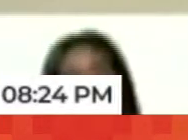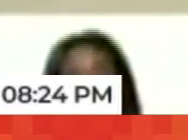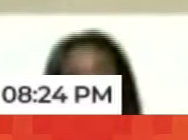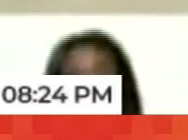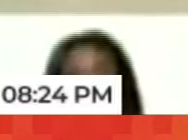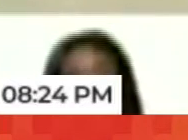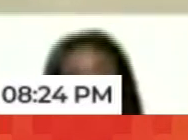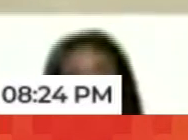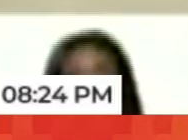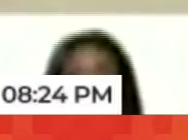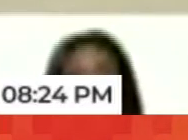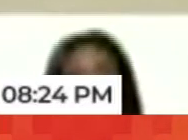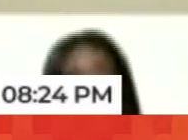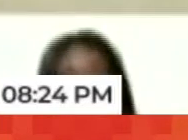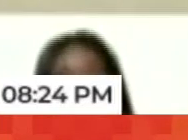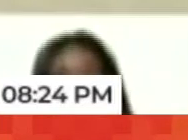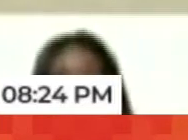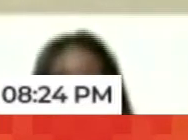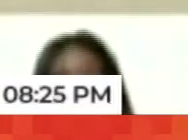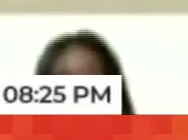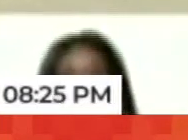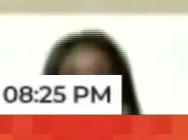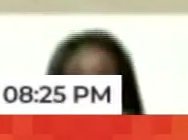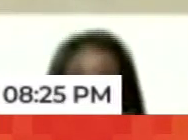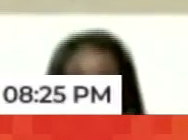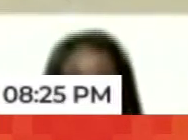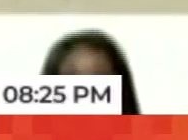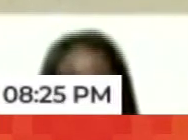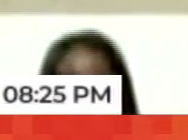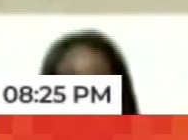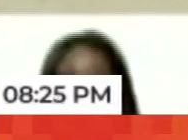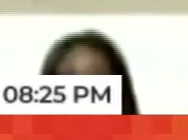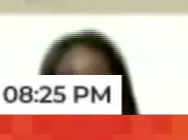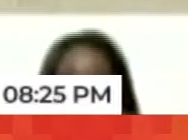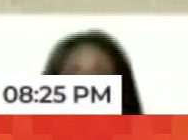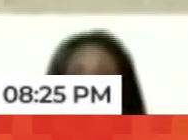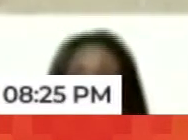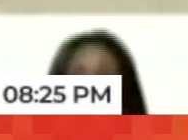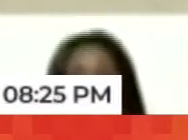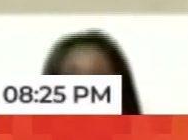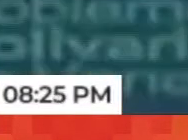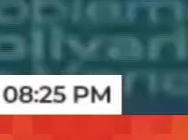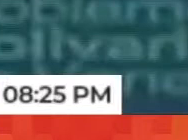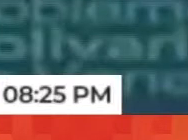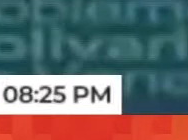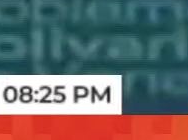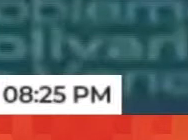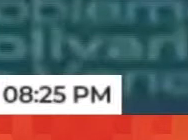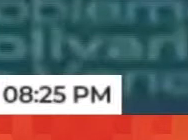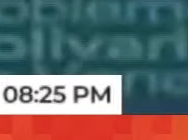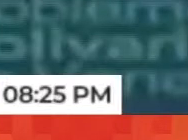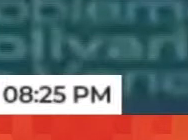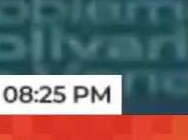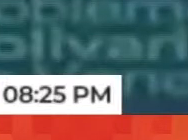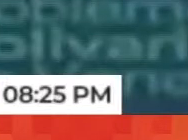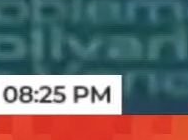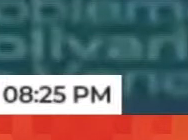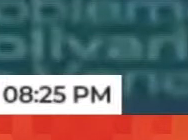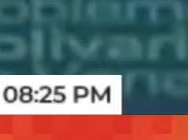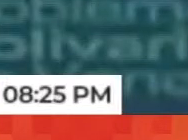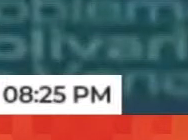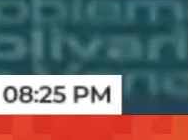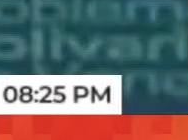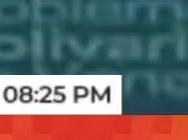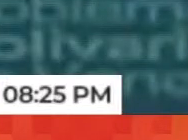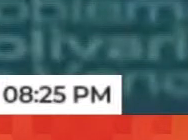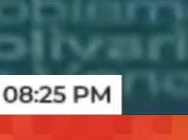podemos nosotros hospitalizar todos los casos y aislarlos en hospitalización. Entre tanto, Delcy Rodríguez presentó un ataque